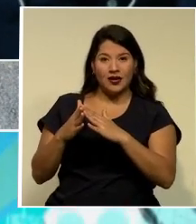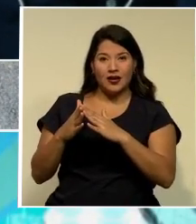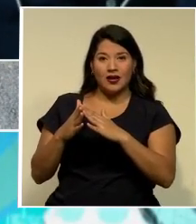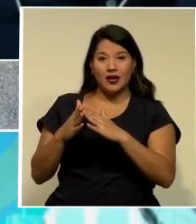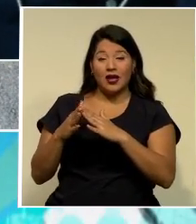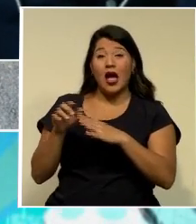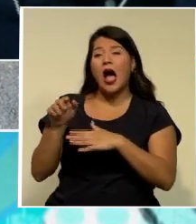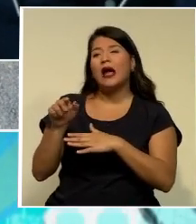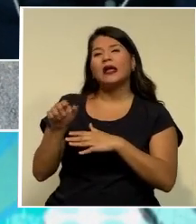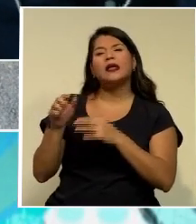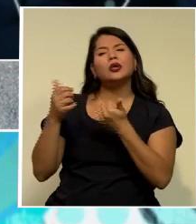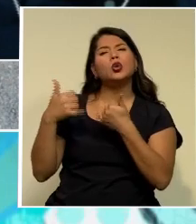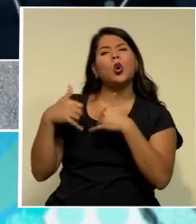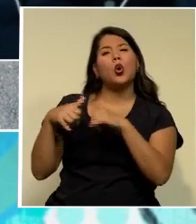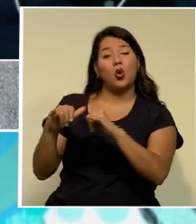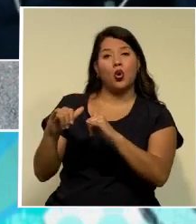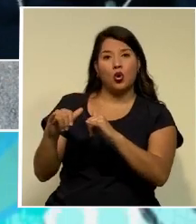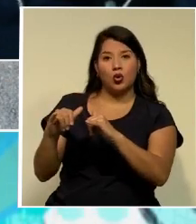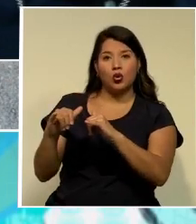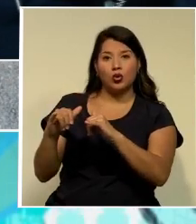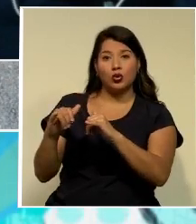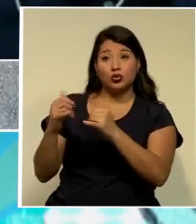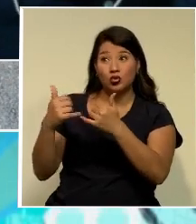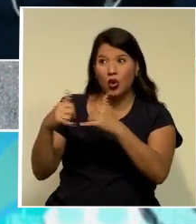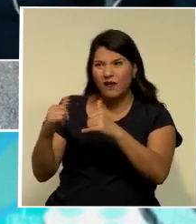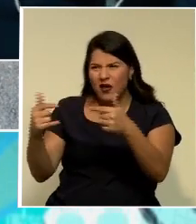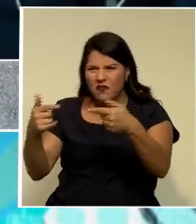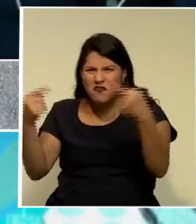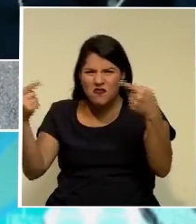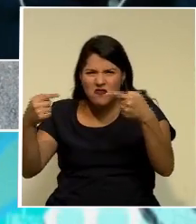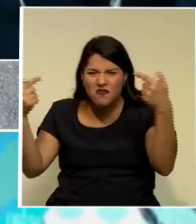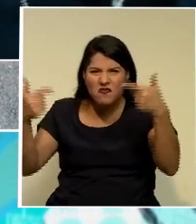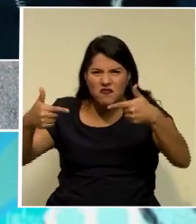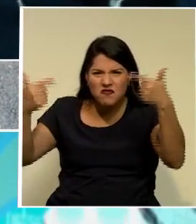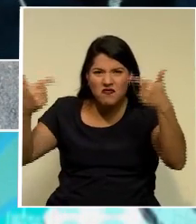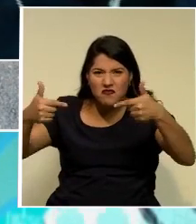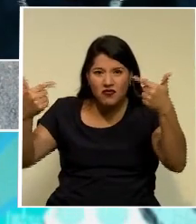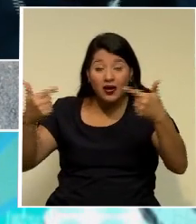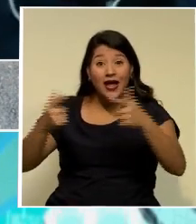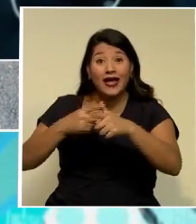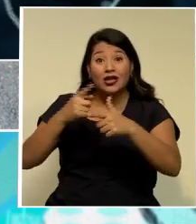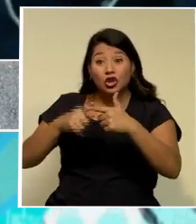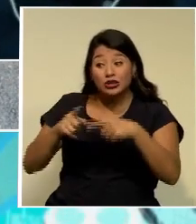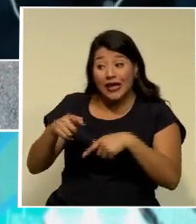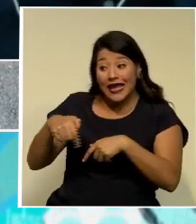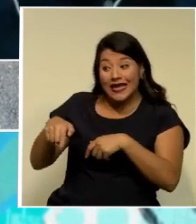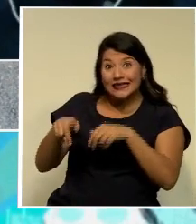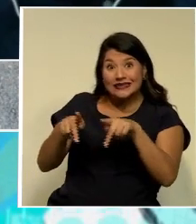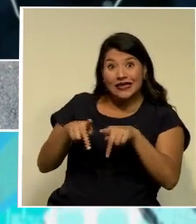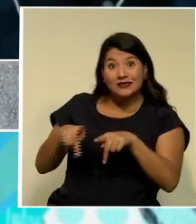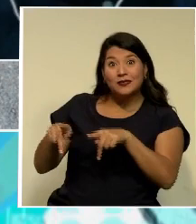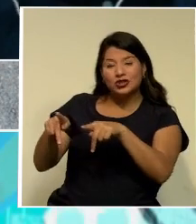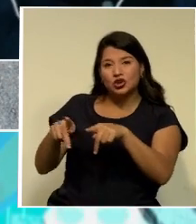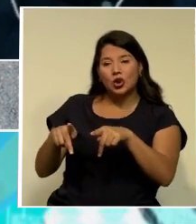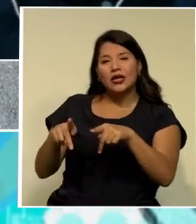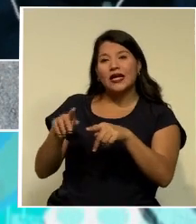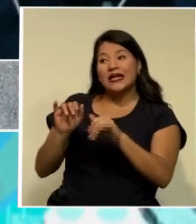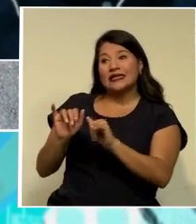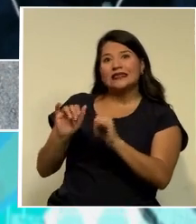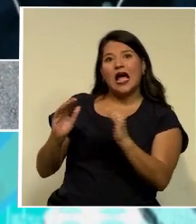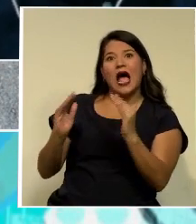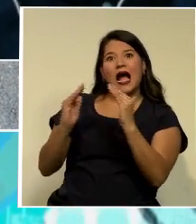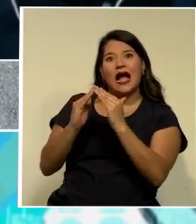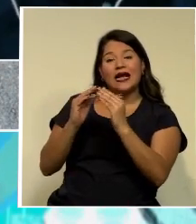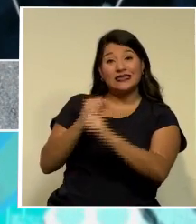Estaba todavía ahí el conflicto, estaba el fuego cruzado, y esto es cuando a estas personas que eran de una casa de seguridad, las sacan de